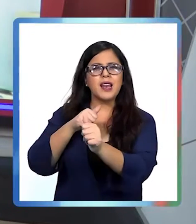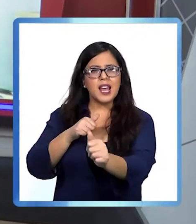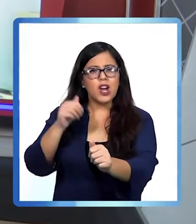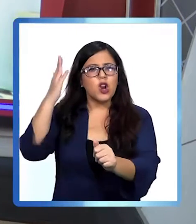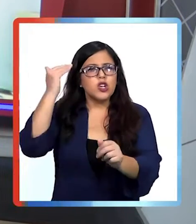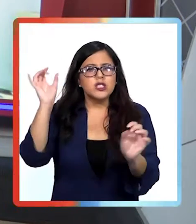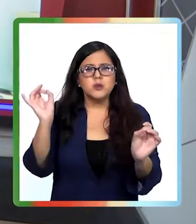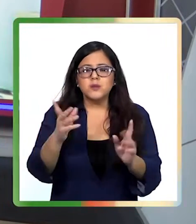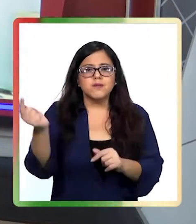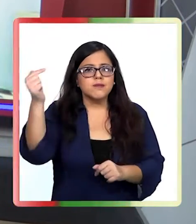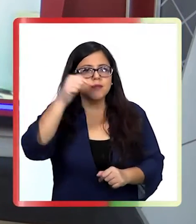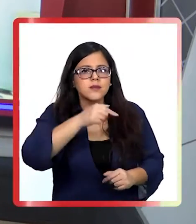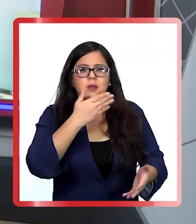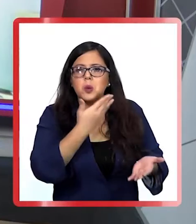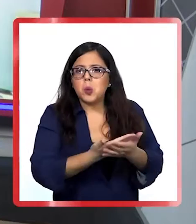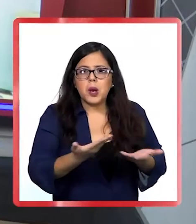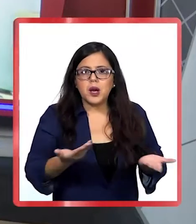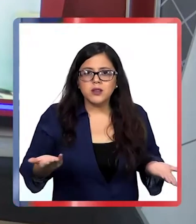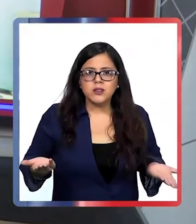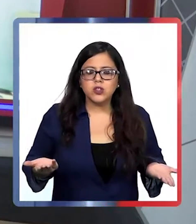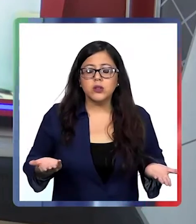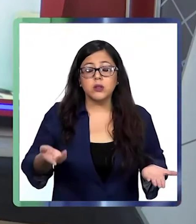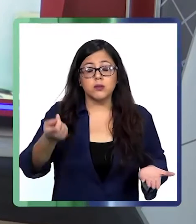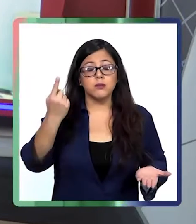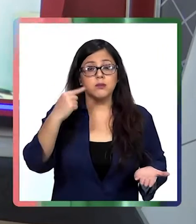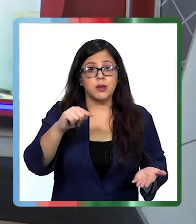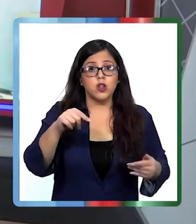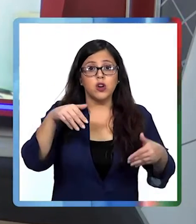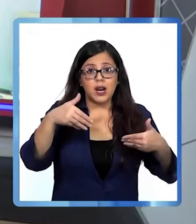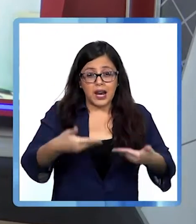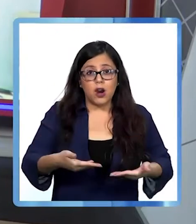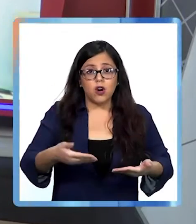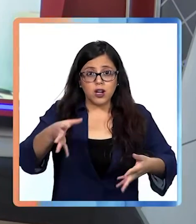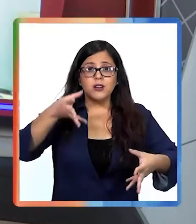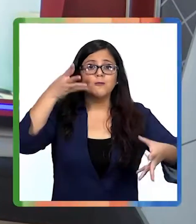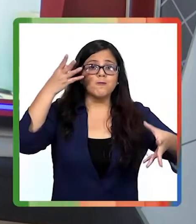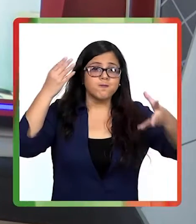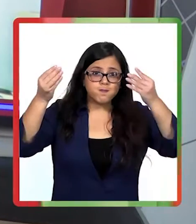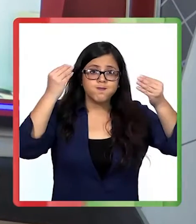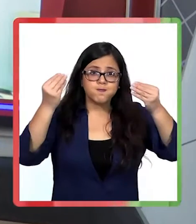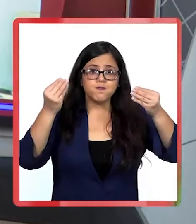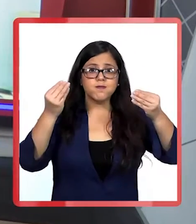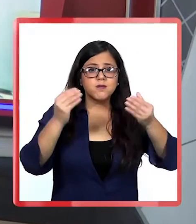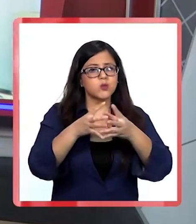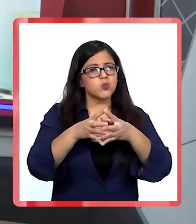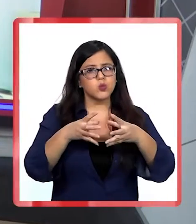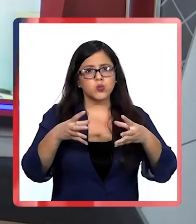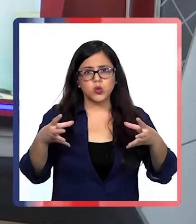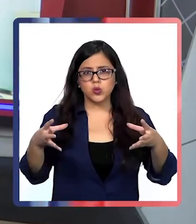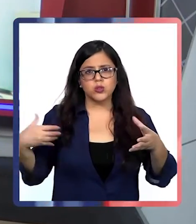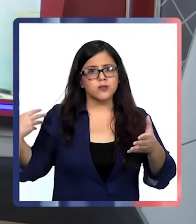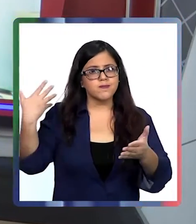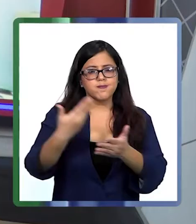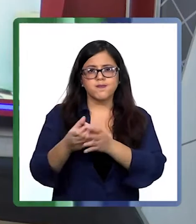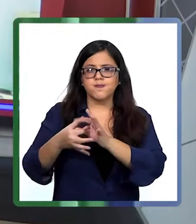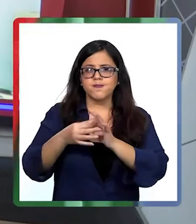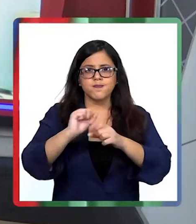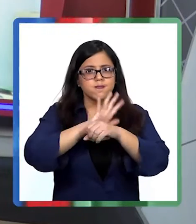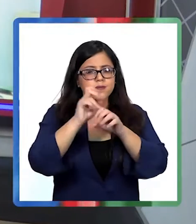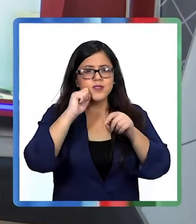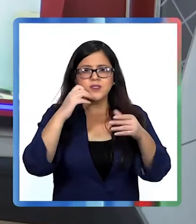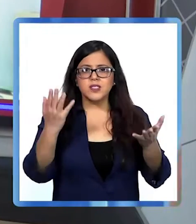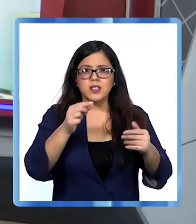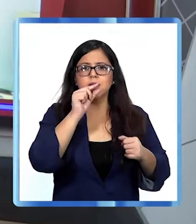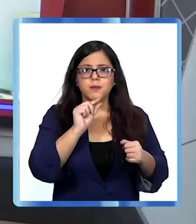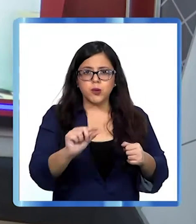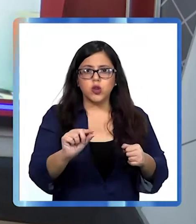al otro lado del mundo, no sabemos si va a llegar acá o cuándo lo va a hacer. Sin embargo, ahora hemos aprendido, ¿verdad? Varias de las lecciones que nos ha dejado